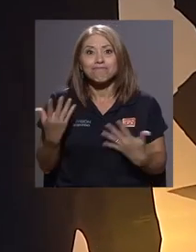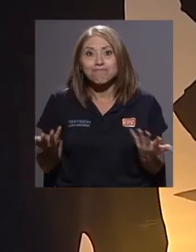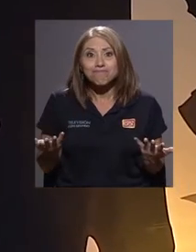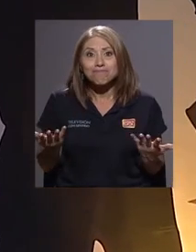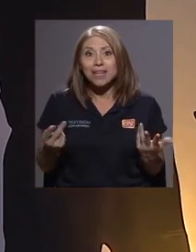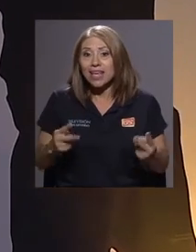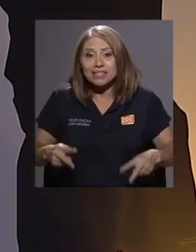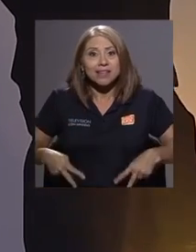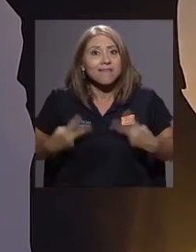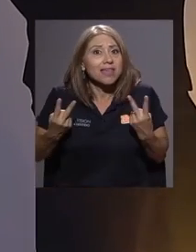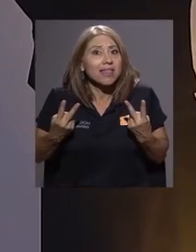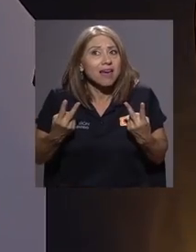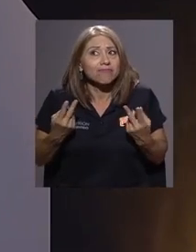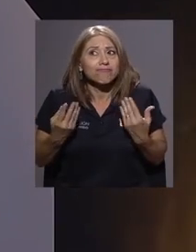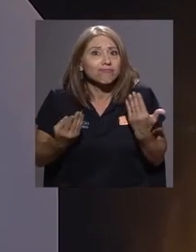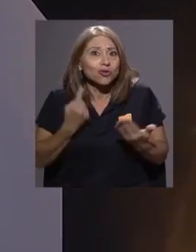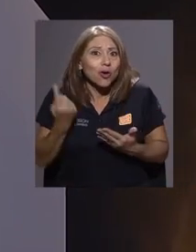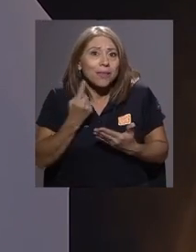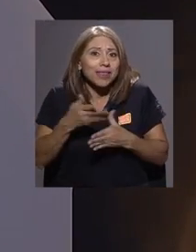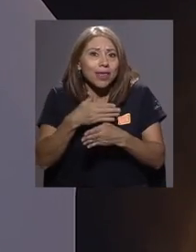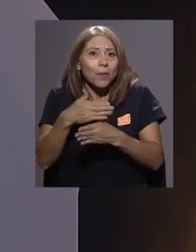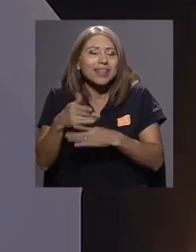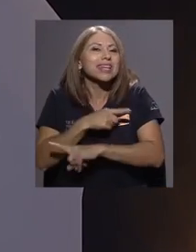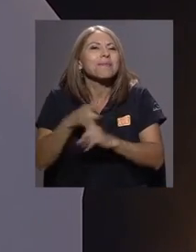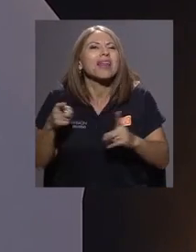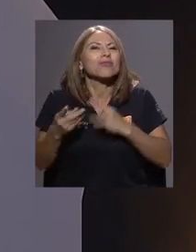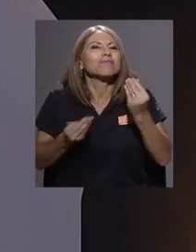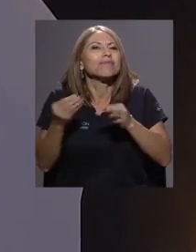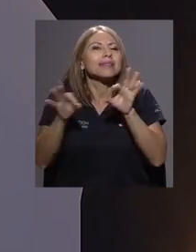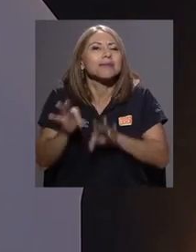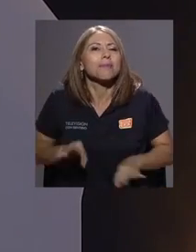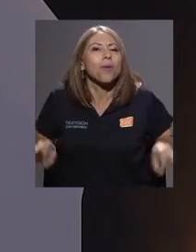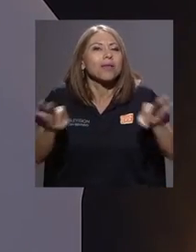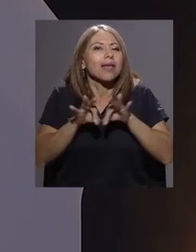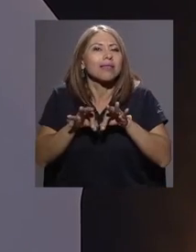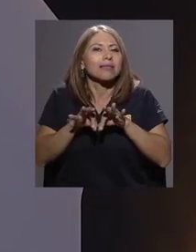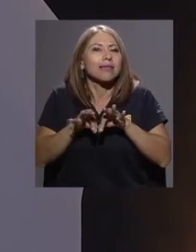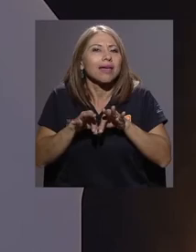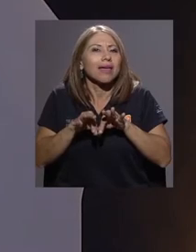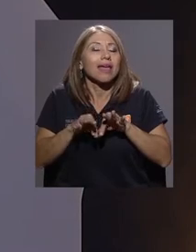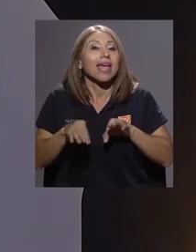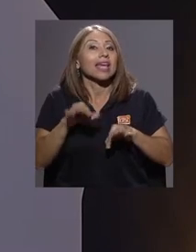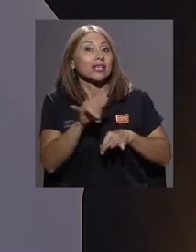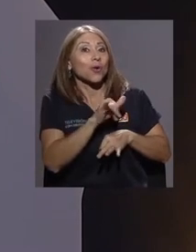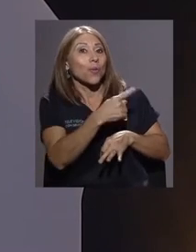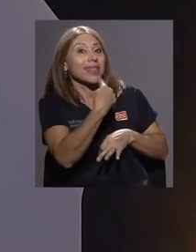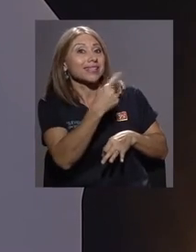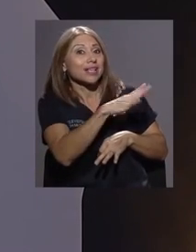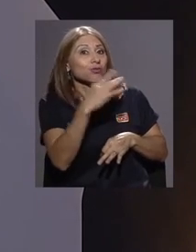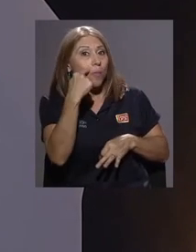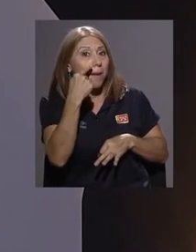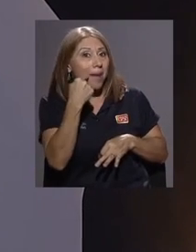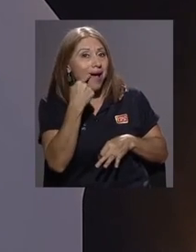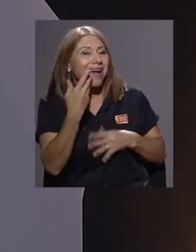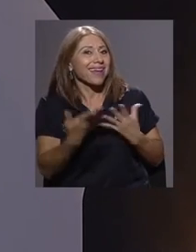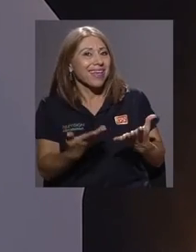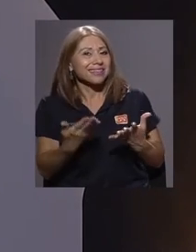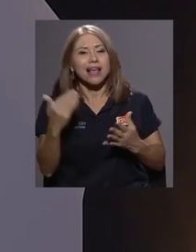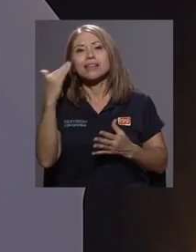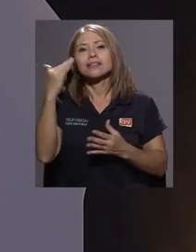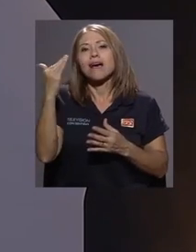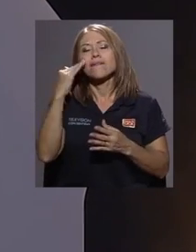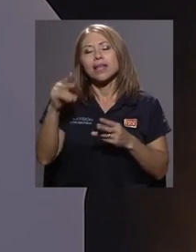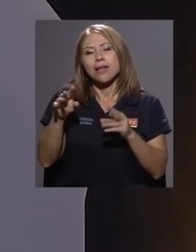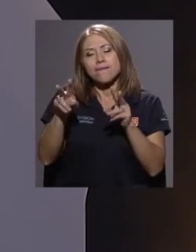compartir ver sí pero decía algo que es mucho más importante que yo creo que va de la mano de la enseñanza que nos decía su papá y tiene que ver con el saber valorar la